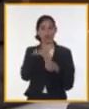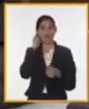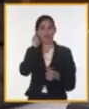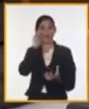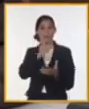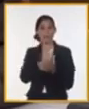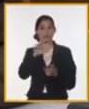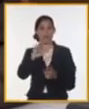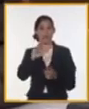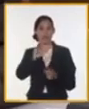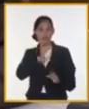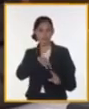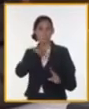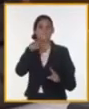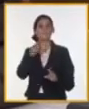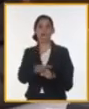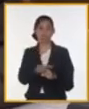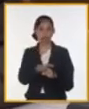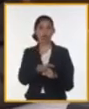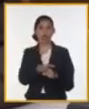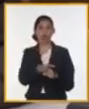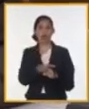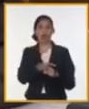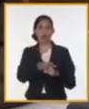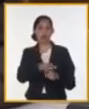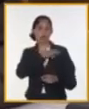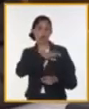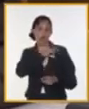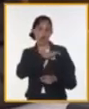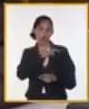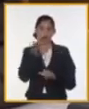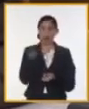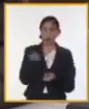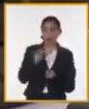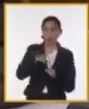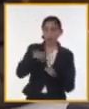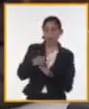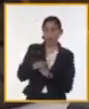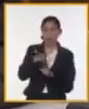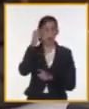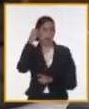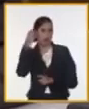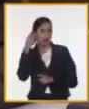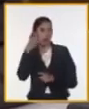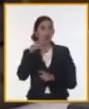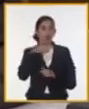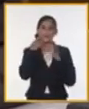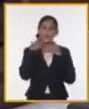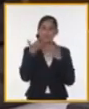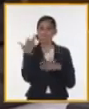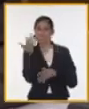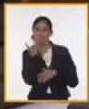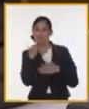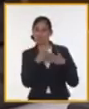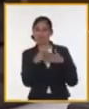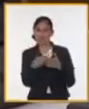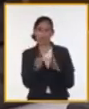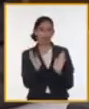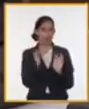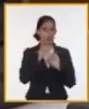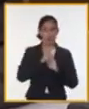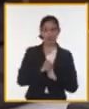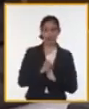hablando también del bloque, estamos hablando de la delegación, porque si no tenemos quien dirija el bloque de la delegación, es muy difícil que podamos hablar de que